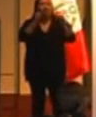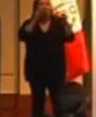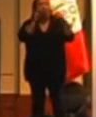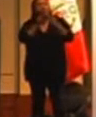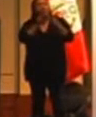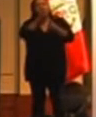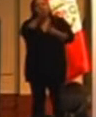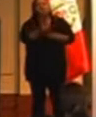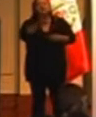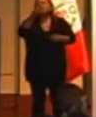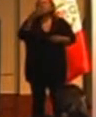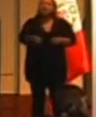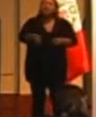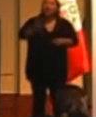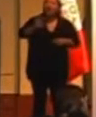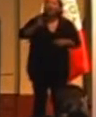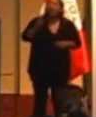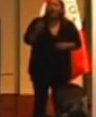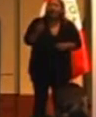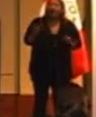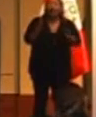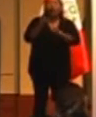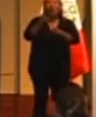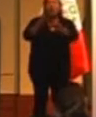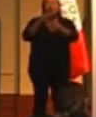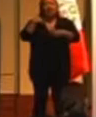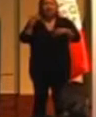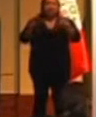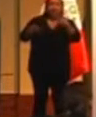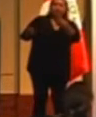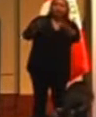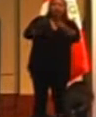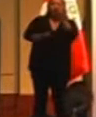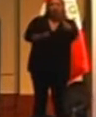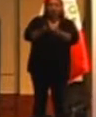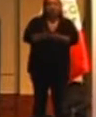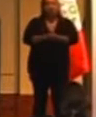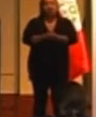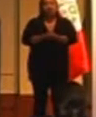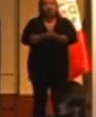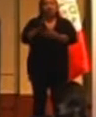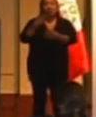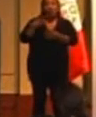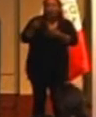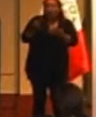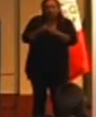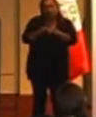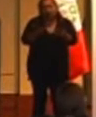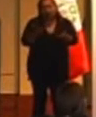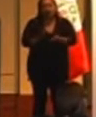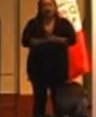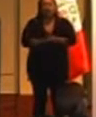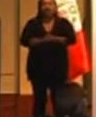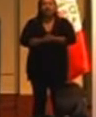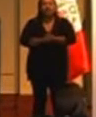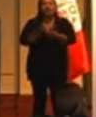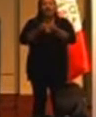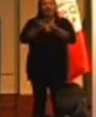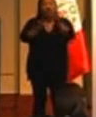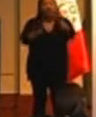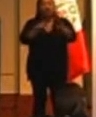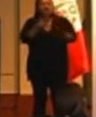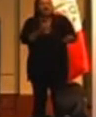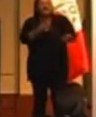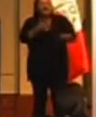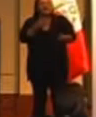a alguien que le han robado o que ha sufrido alguna situación de robo o de victimización. Entonces, la percepción es todavía más